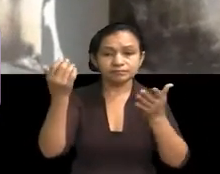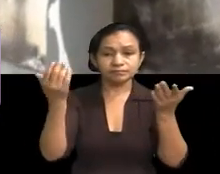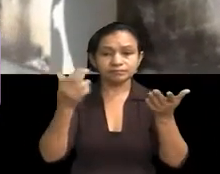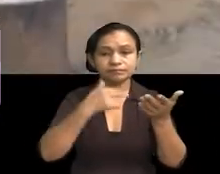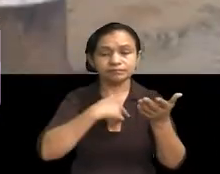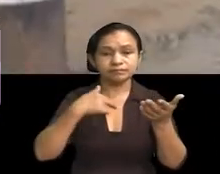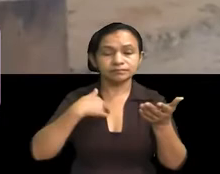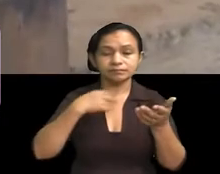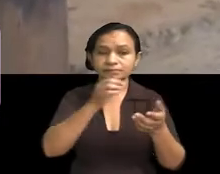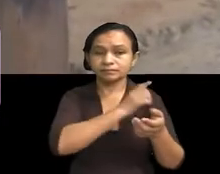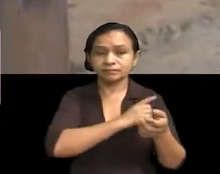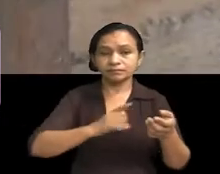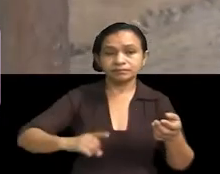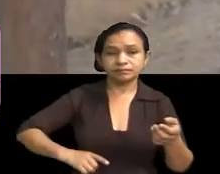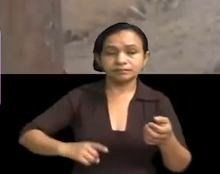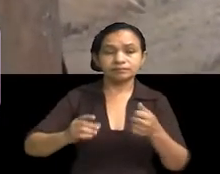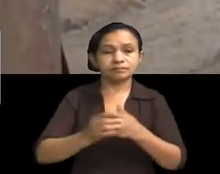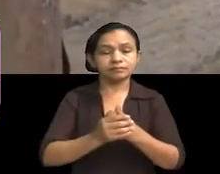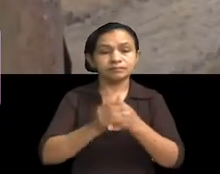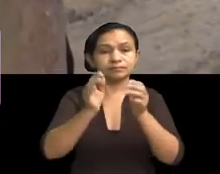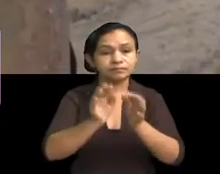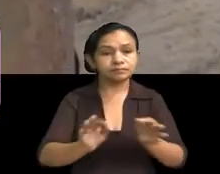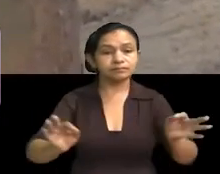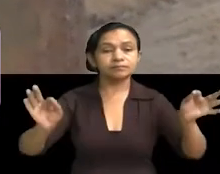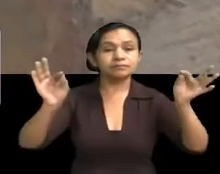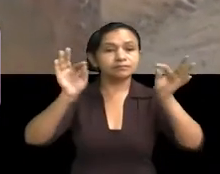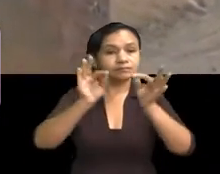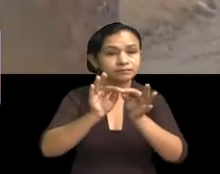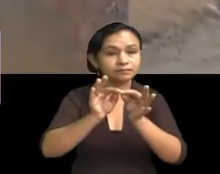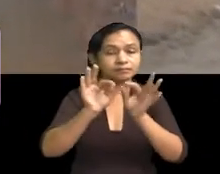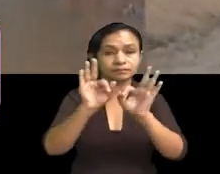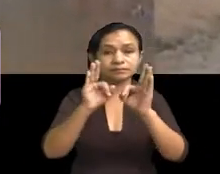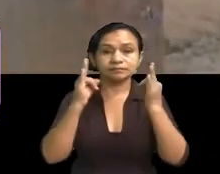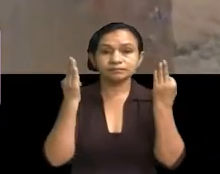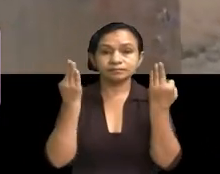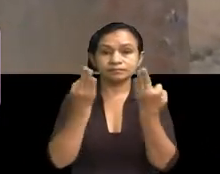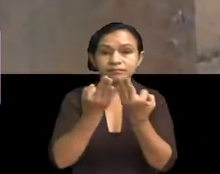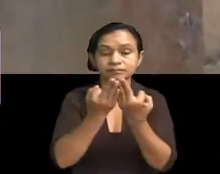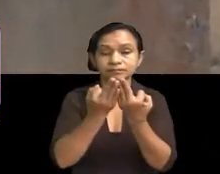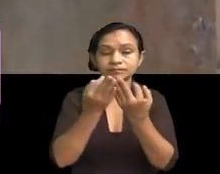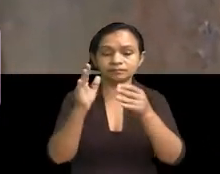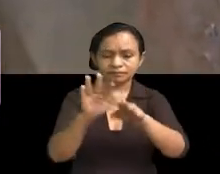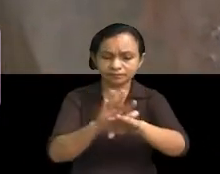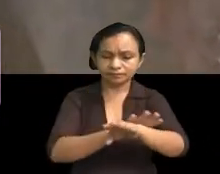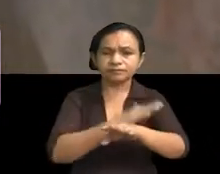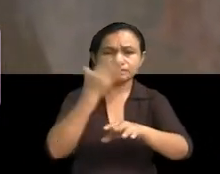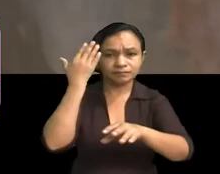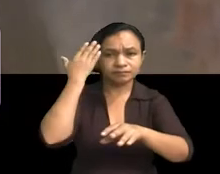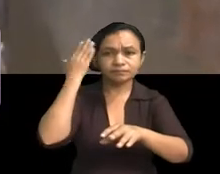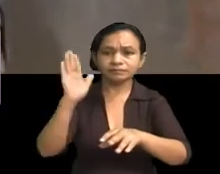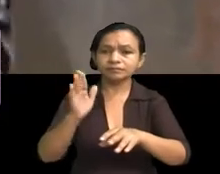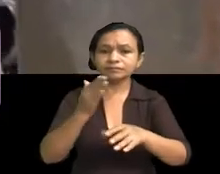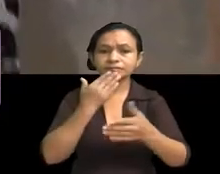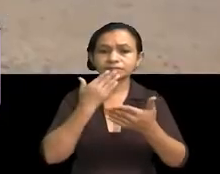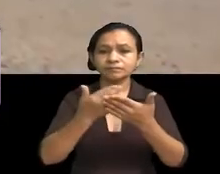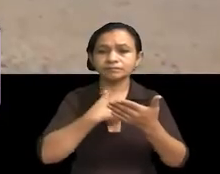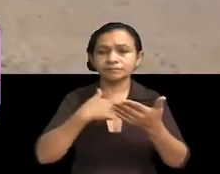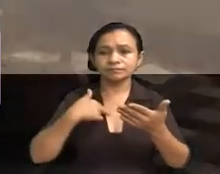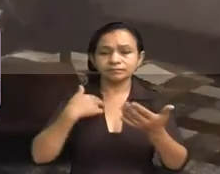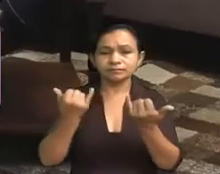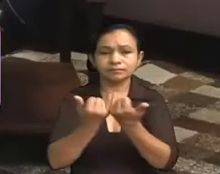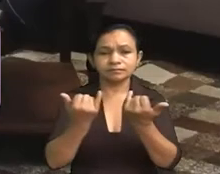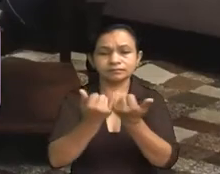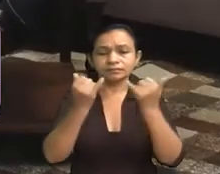diputado, discúlpenme, un factor muy importante que las familias nicaragüenses lo sienten, lo agradecen, pero que también la